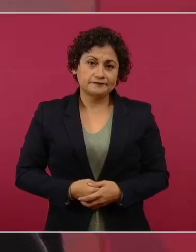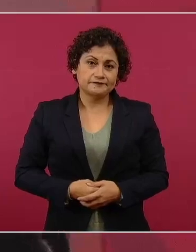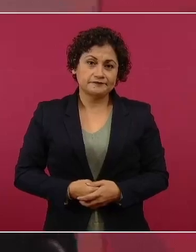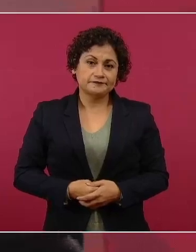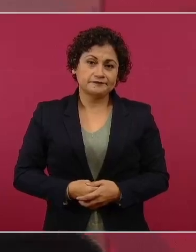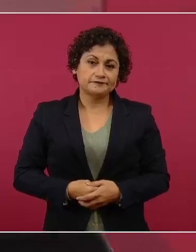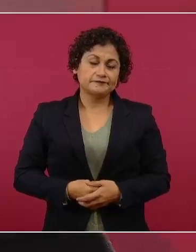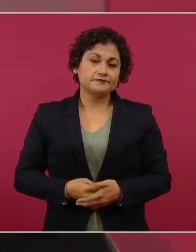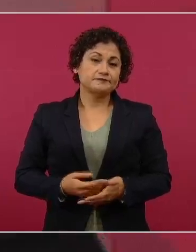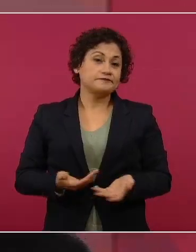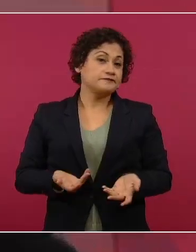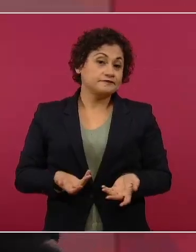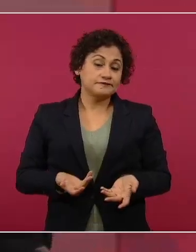y es en México